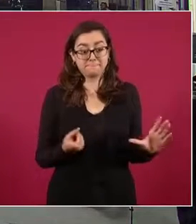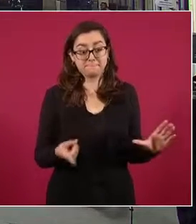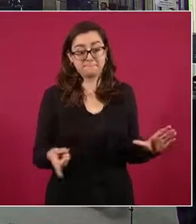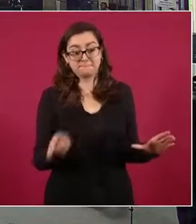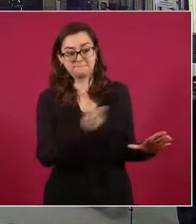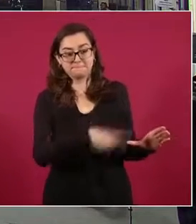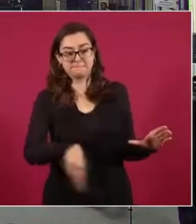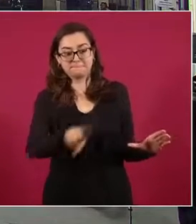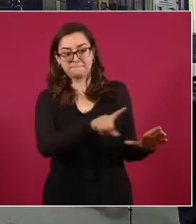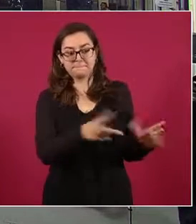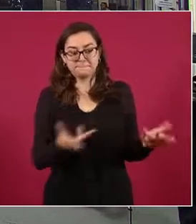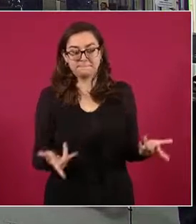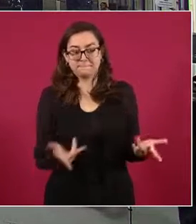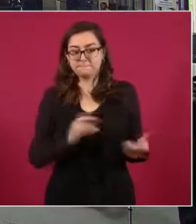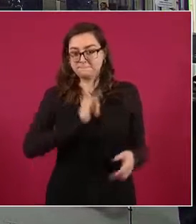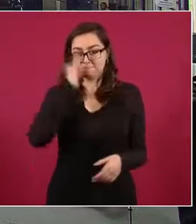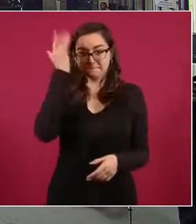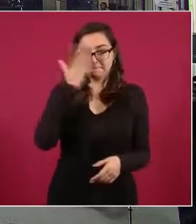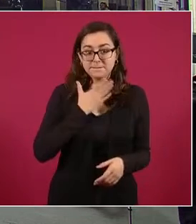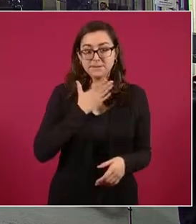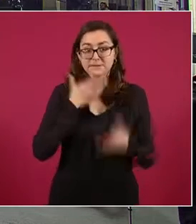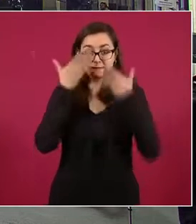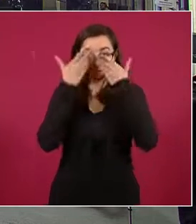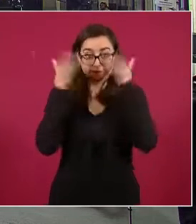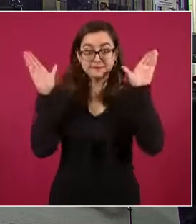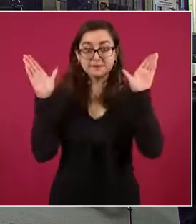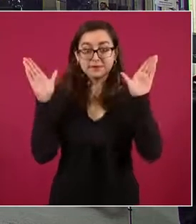Pues ¿cómo quedan?